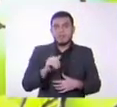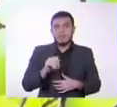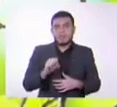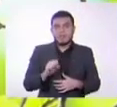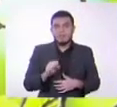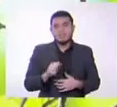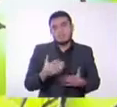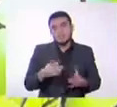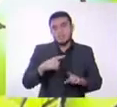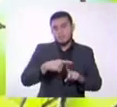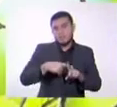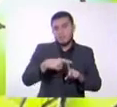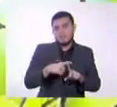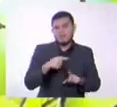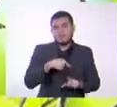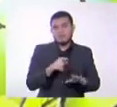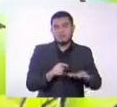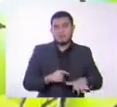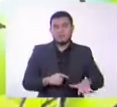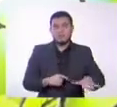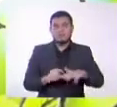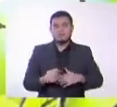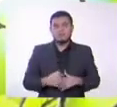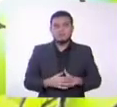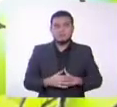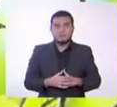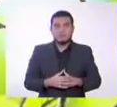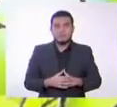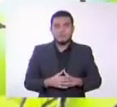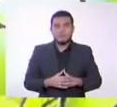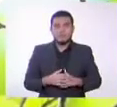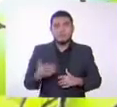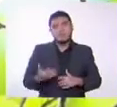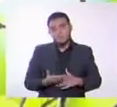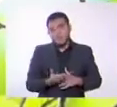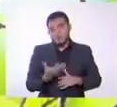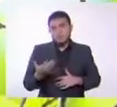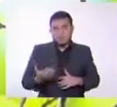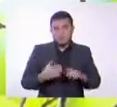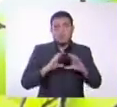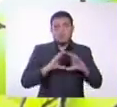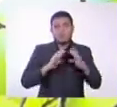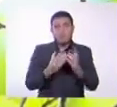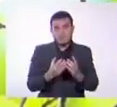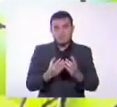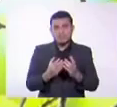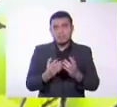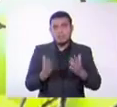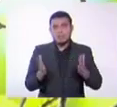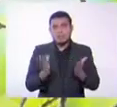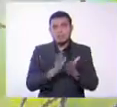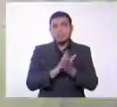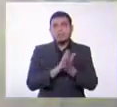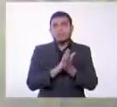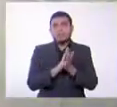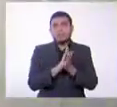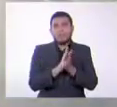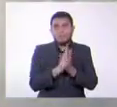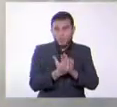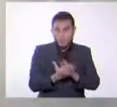zona en específico. Además, todas las especies que son adaptables y que logran